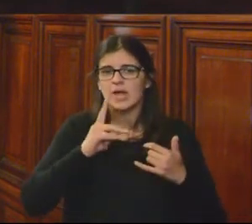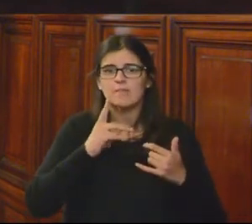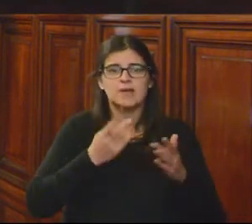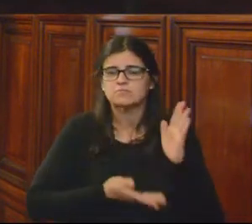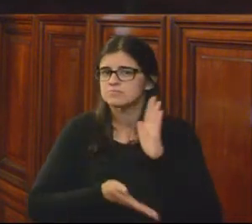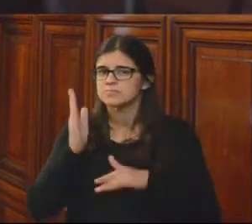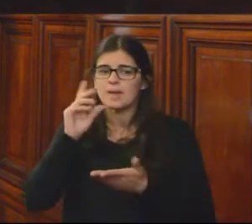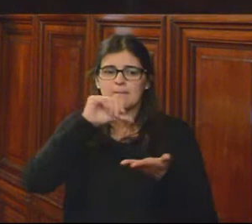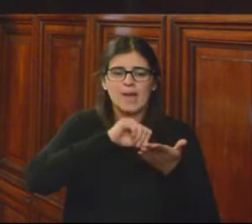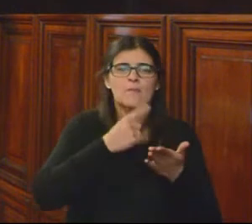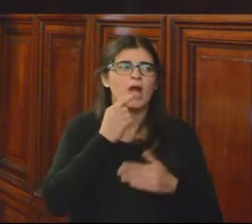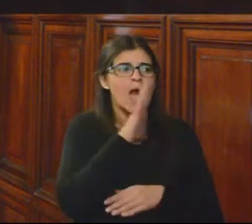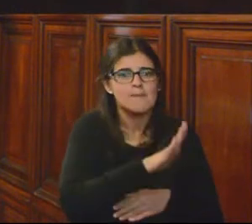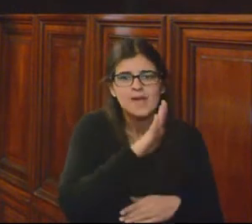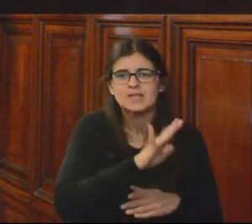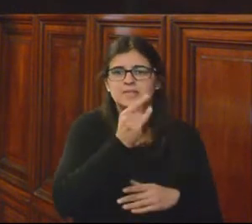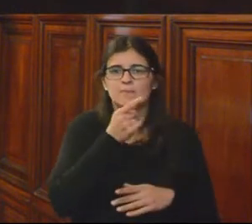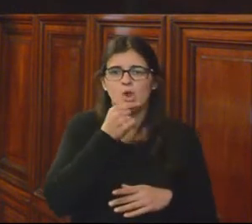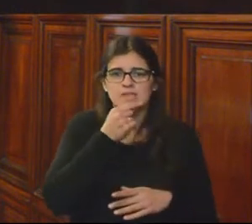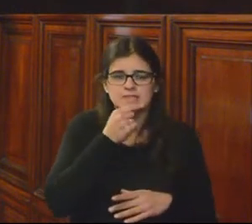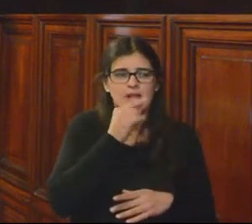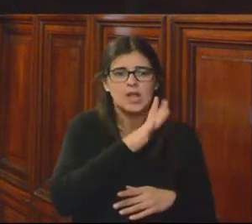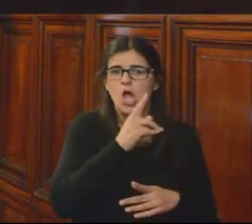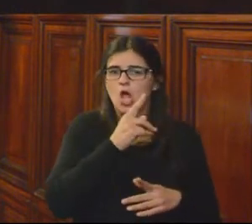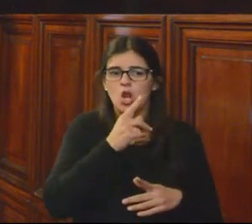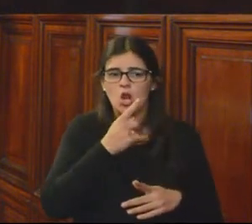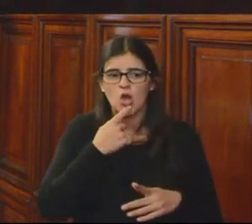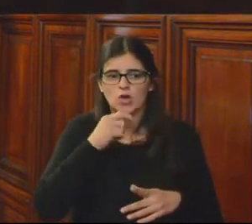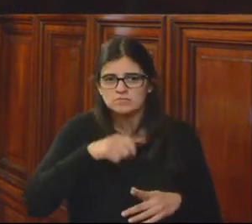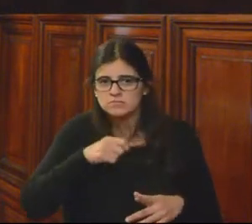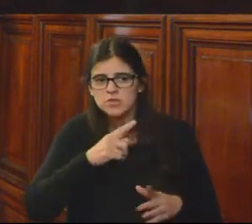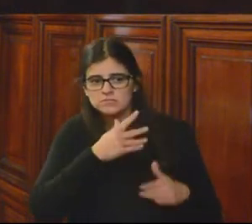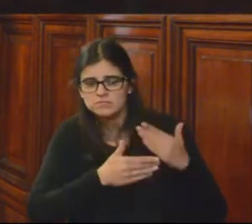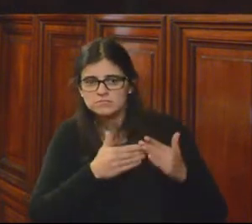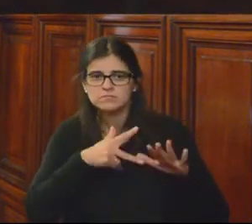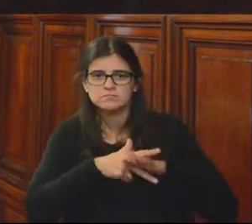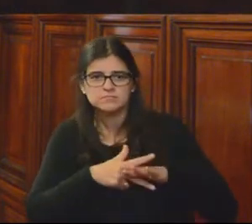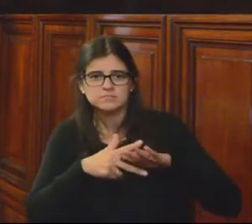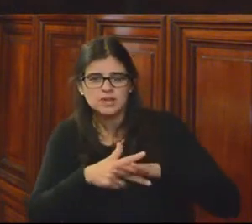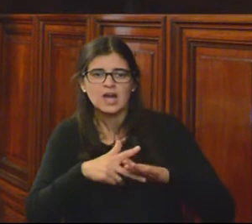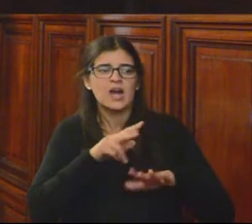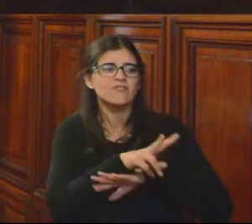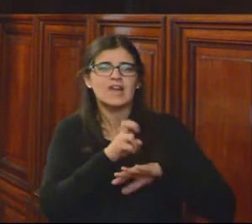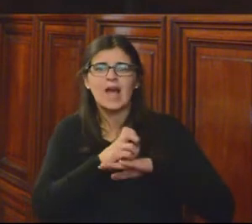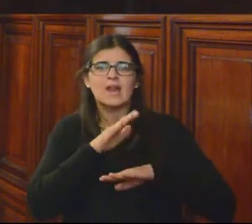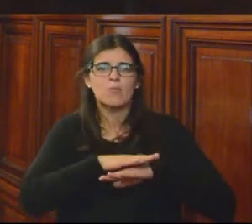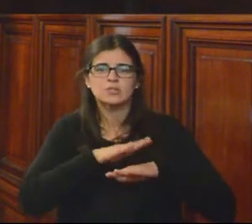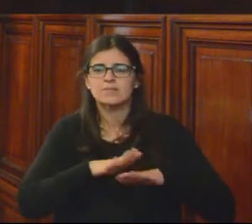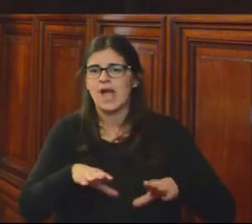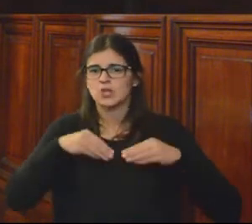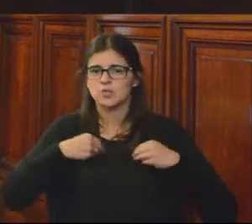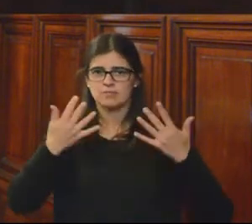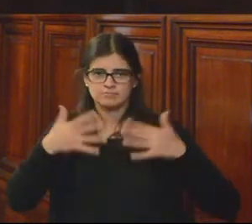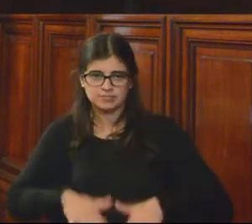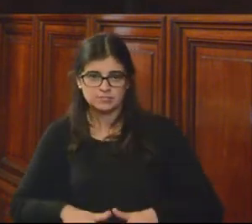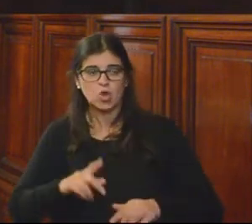han tenido amenazas policiales, los casos no avanzan, los fiscales sucesivamente no quieren asumir la responsabilidad, otro tanto